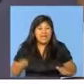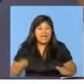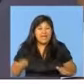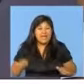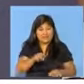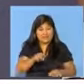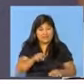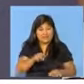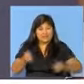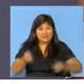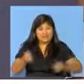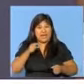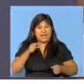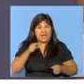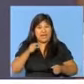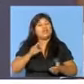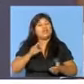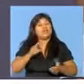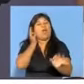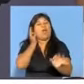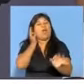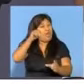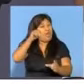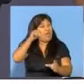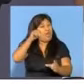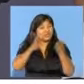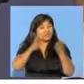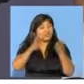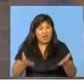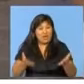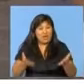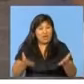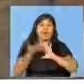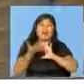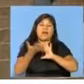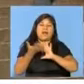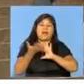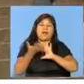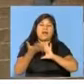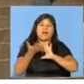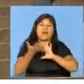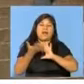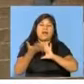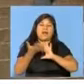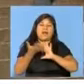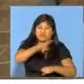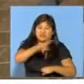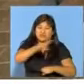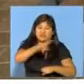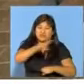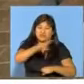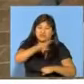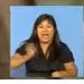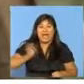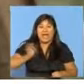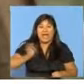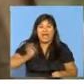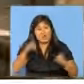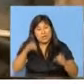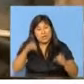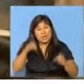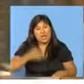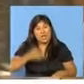profesionalizantes que están generando las escuelas técnicas comenzó el año pasado cuando yo estaban cursando quinto año con la